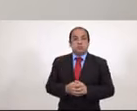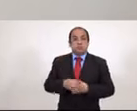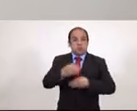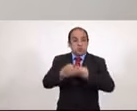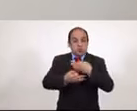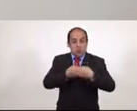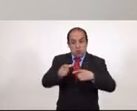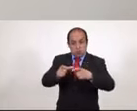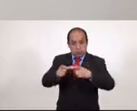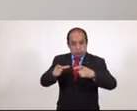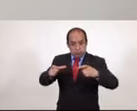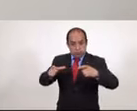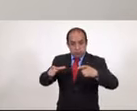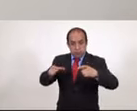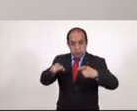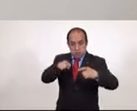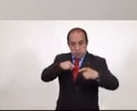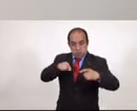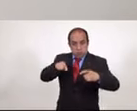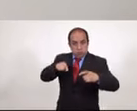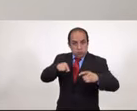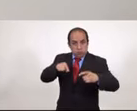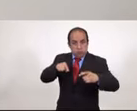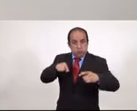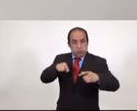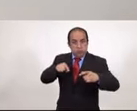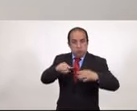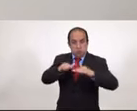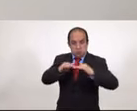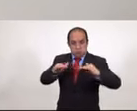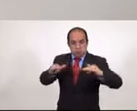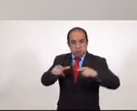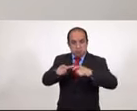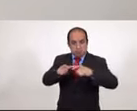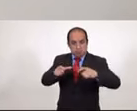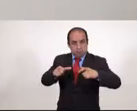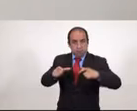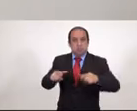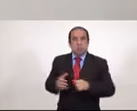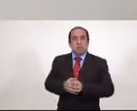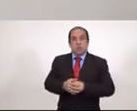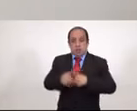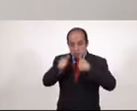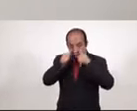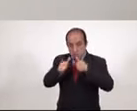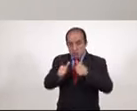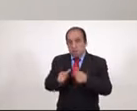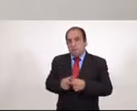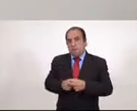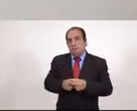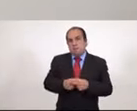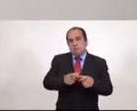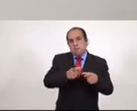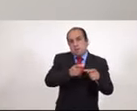han sido debidamente atendidos, los más pequeños